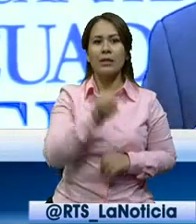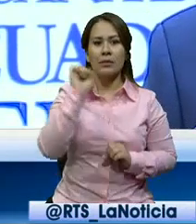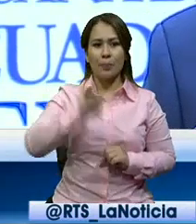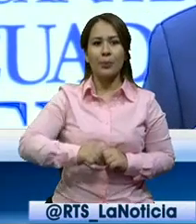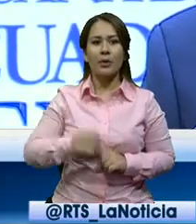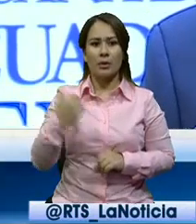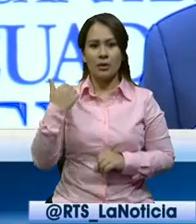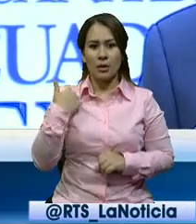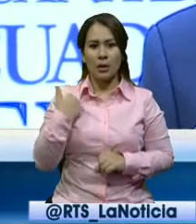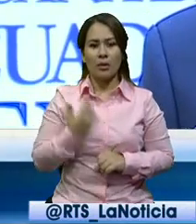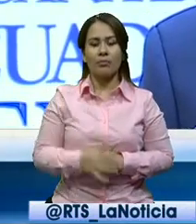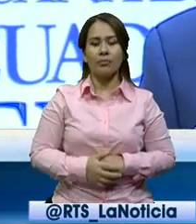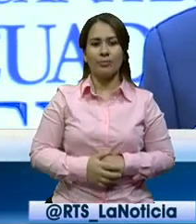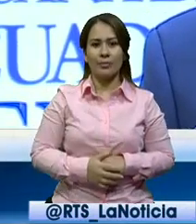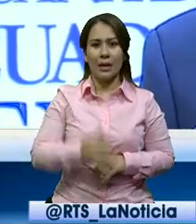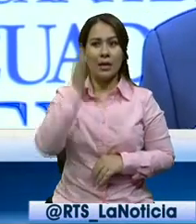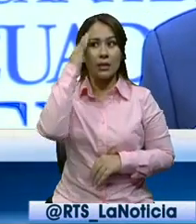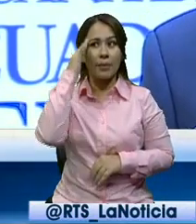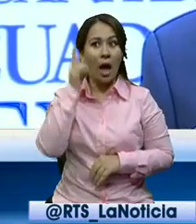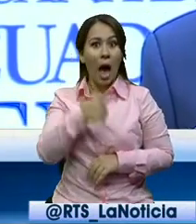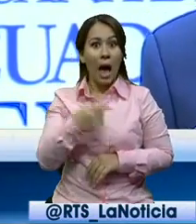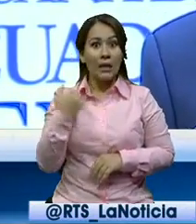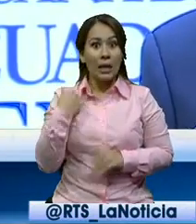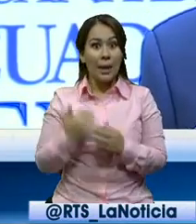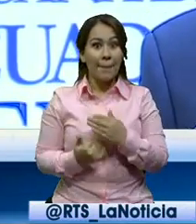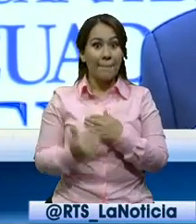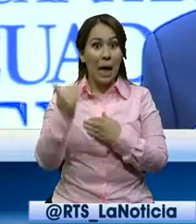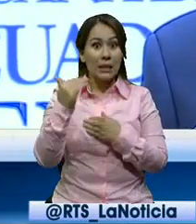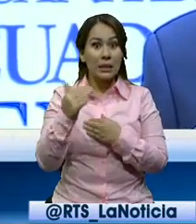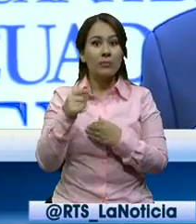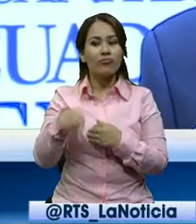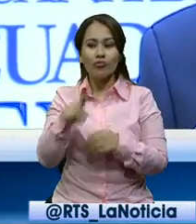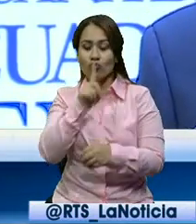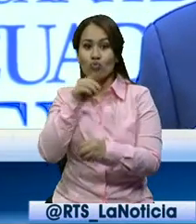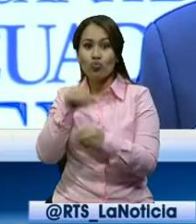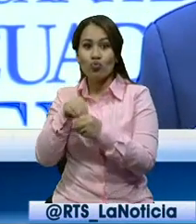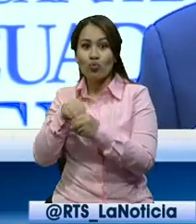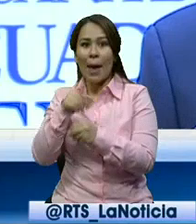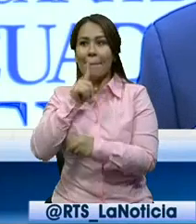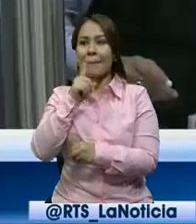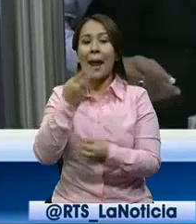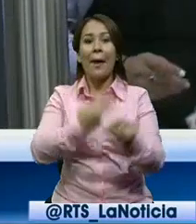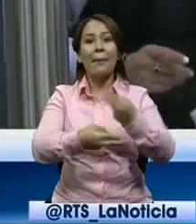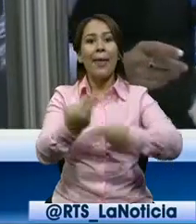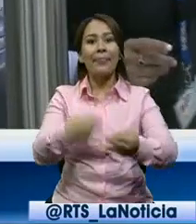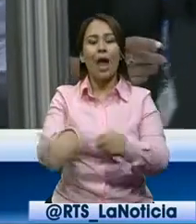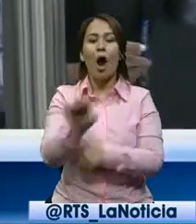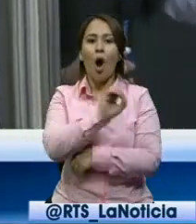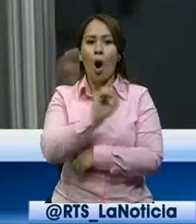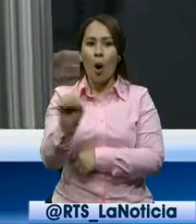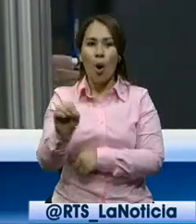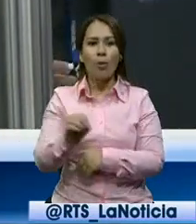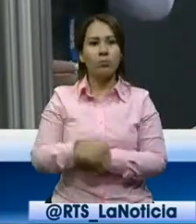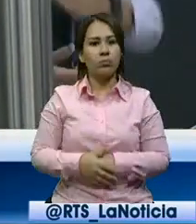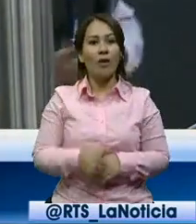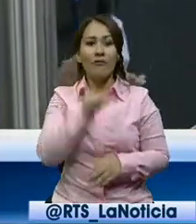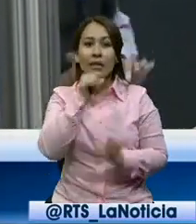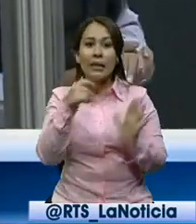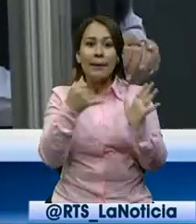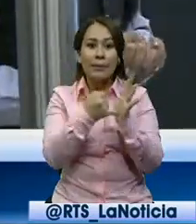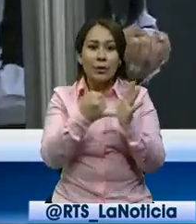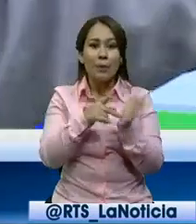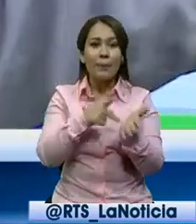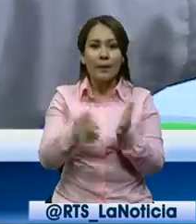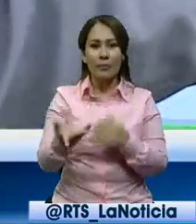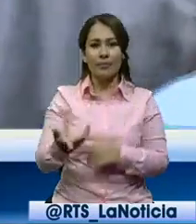trayendo, porque eso también nos da una alerta de que si está trayendo mercadería, que tiene que tributar. El sistema funciona con una